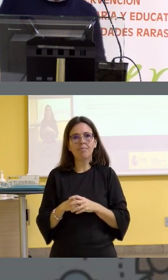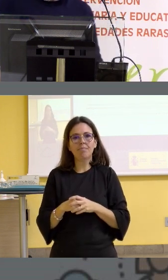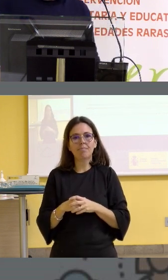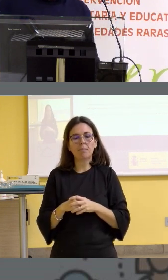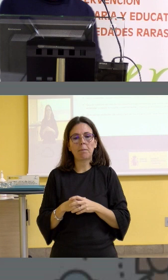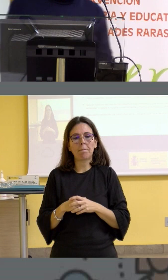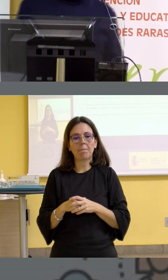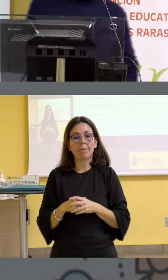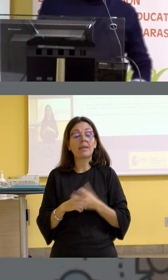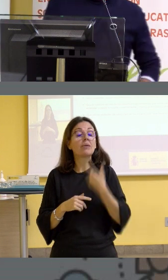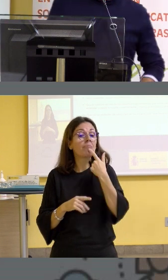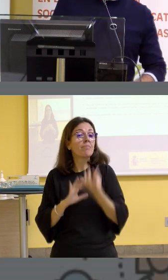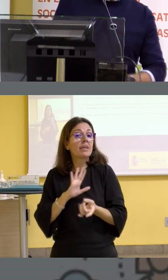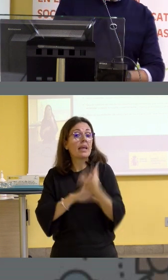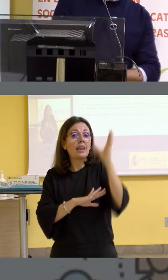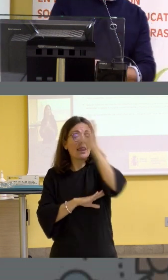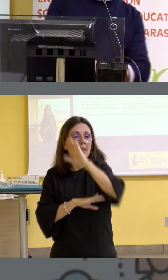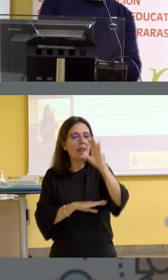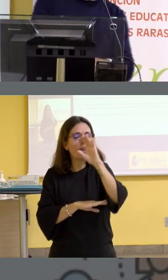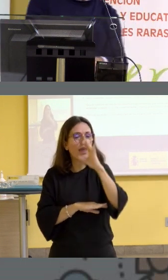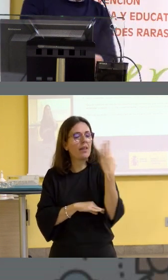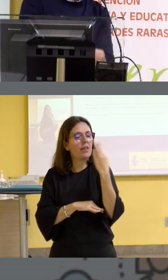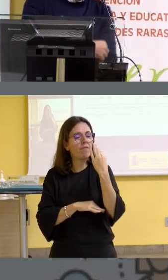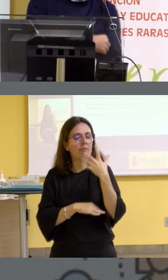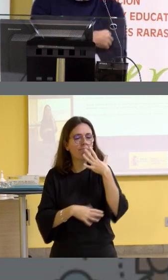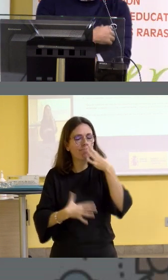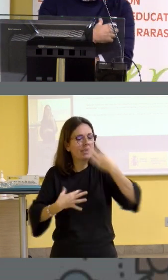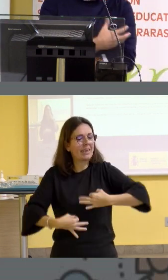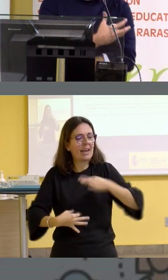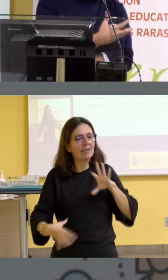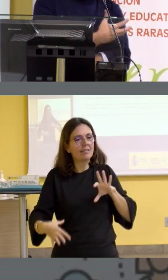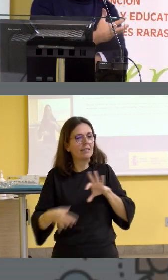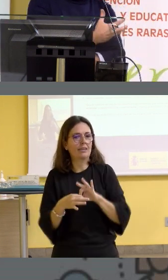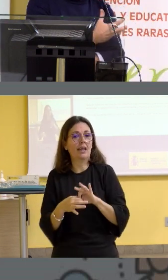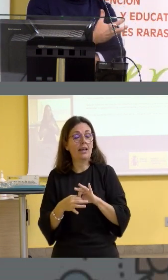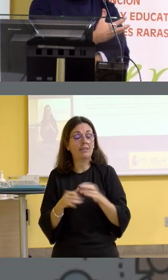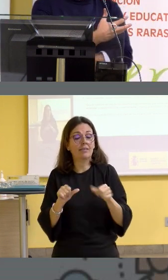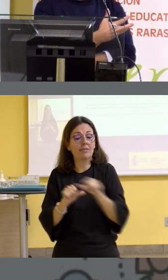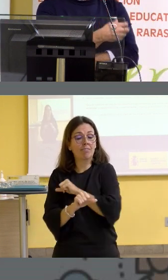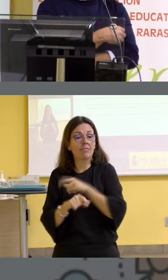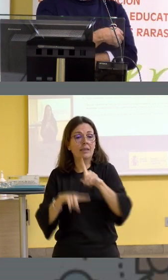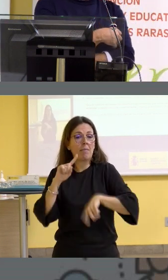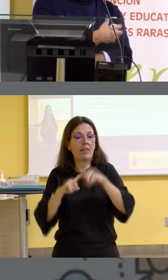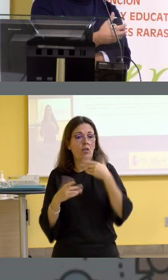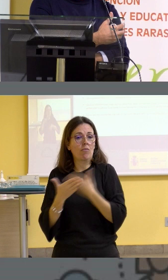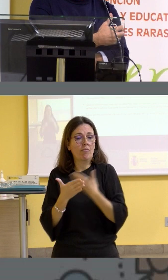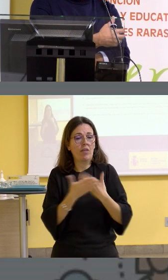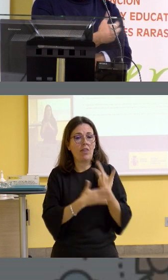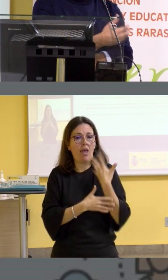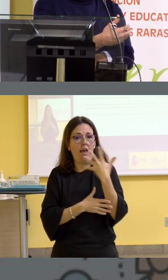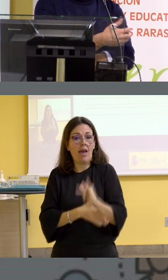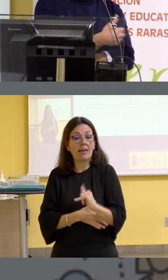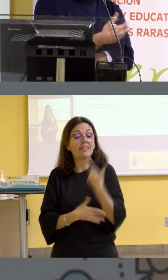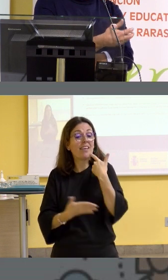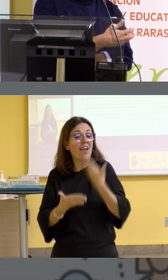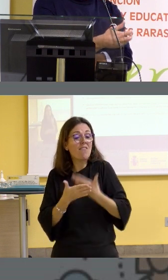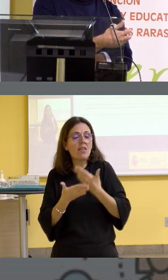Hacer ciencia implica ser muy realistas atendiendo los niveles de evidencia de los que disponemos, ¿no? Hacer ciencia implica